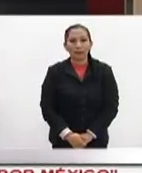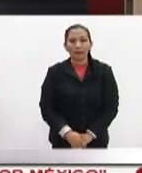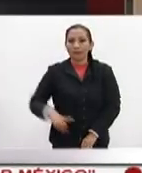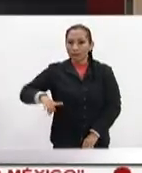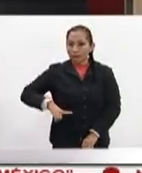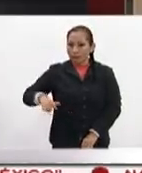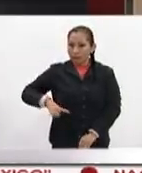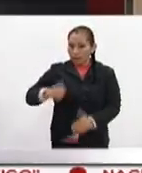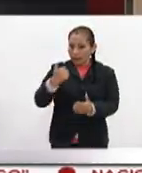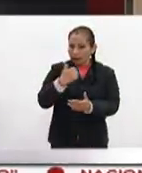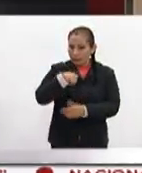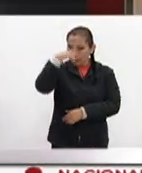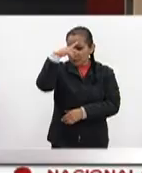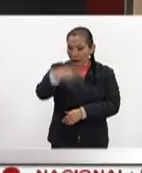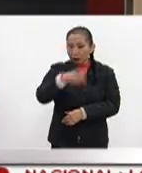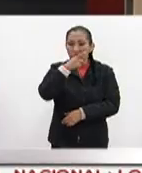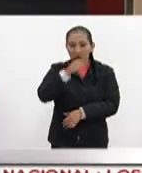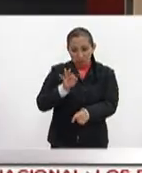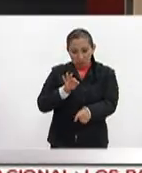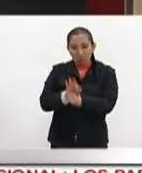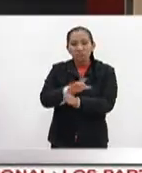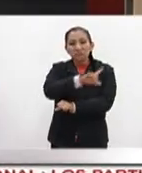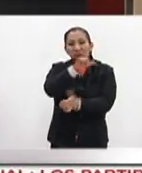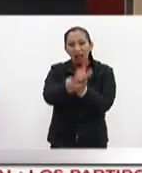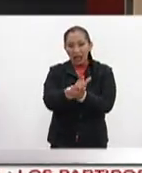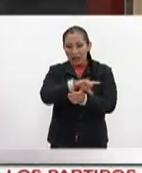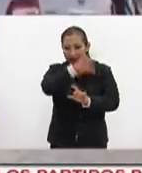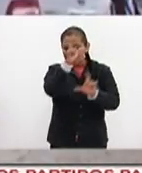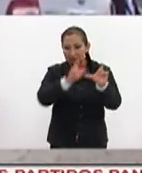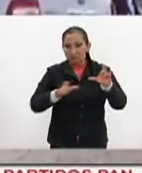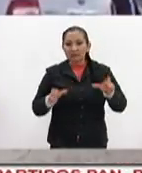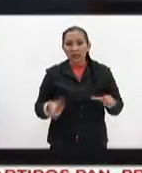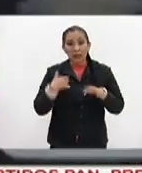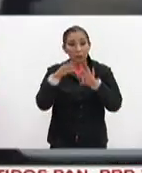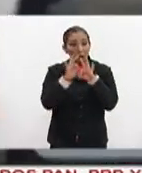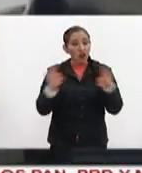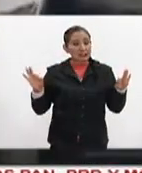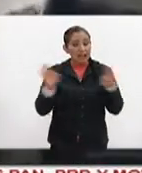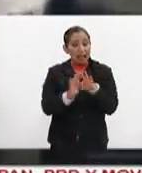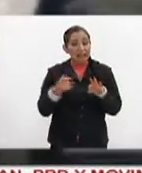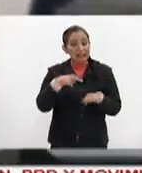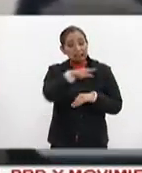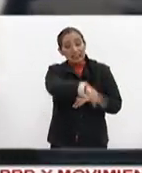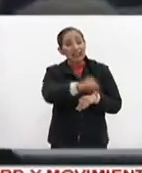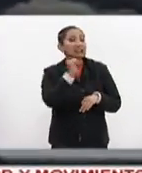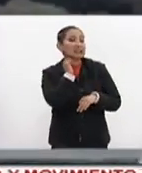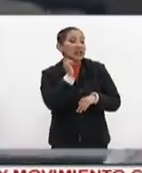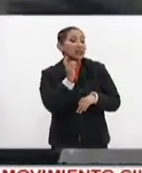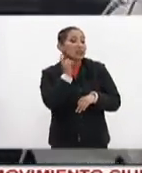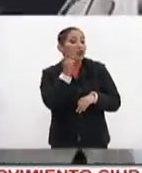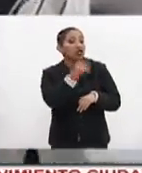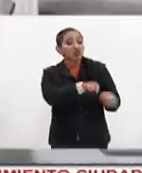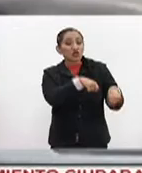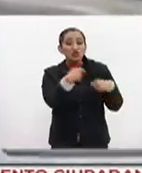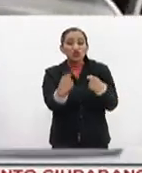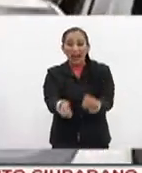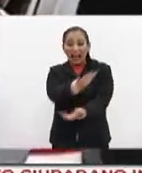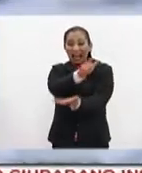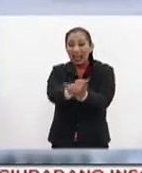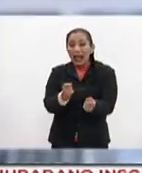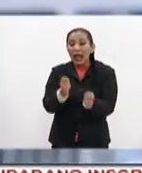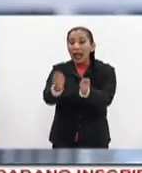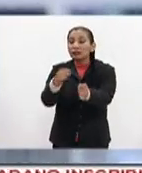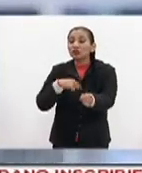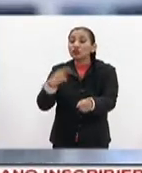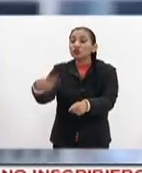El gobierno de la República reiteró su respaldo a la Ley de Seguridad Interior. Consideró que es importante que el Poder Legislativo dote de un marco jurídico a